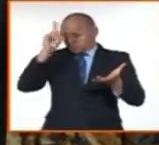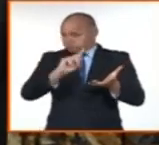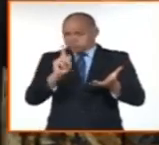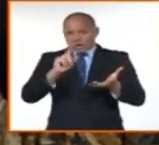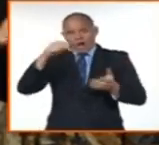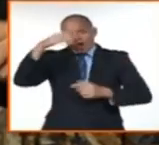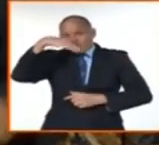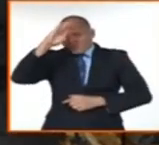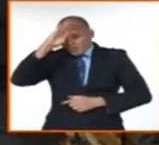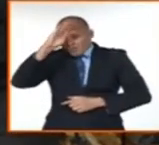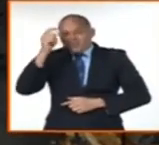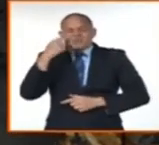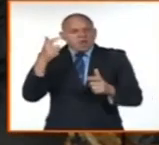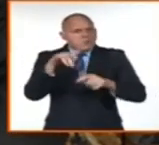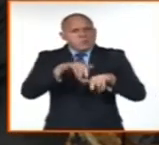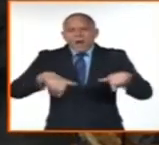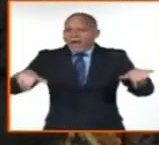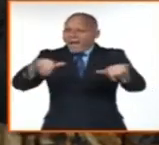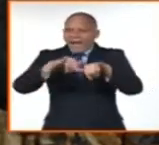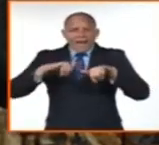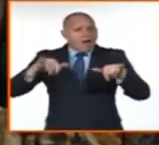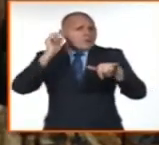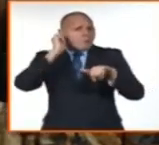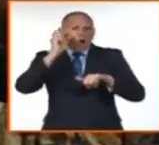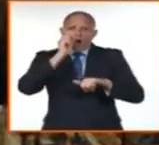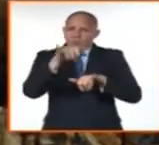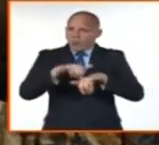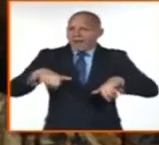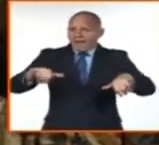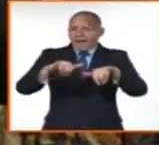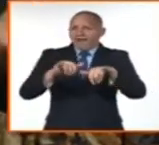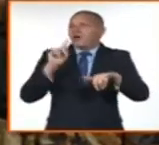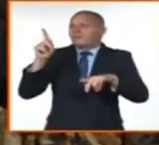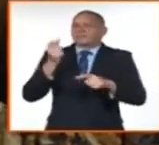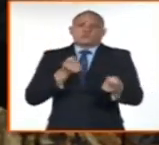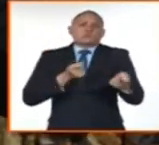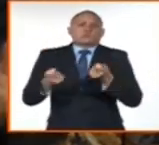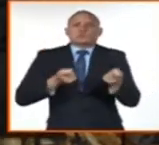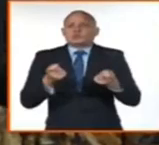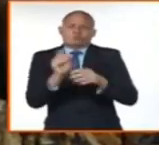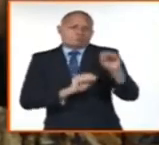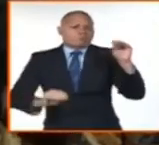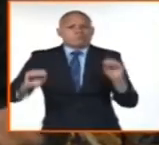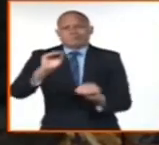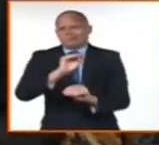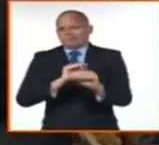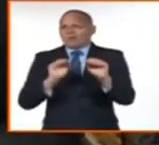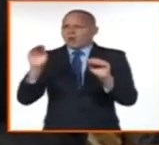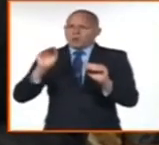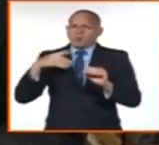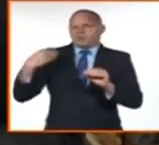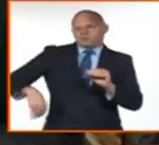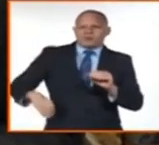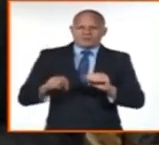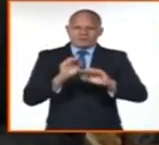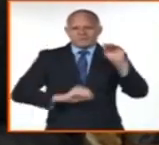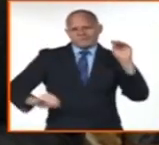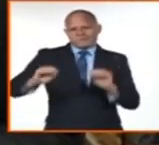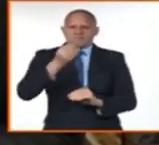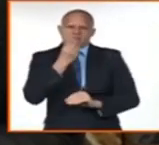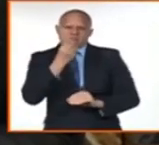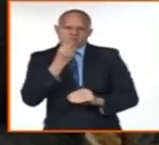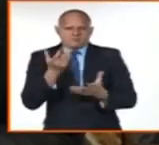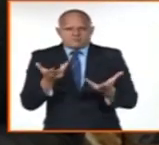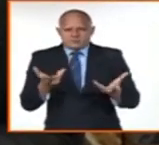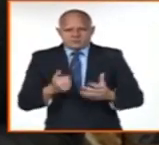más violenta contra la mujer, porque van construyendo estereotipos para eso, para manipular, para calumniar. Y yo creo que es muy